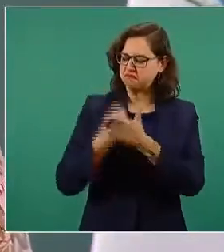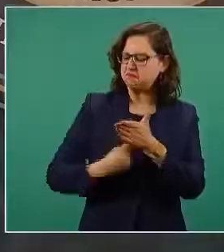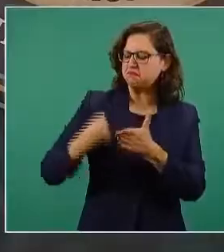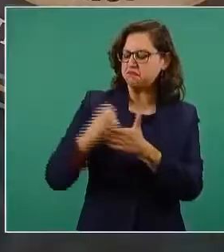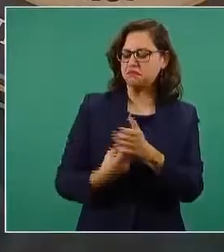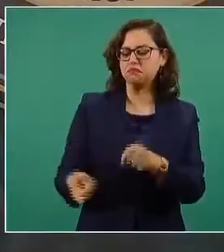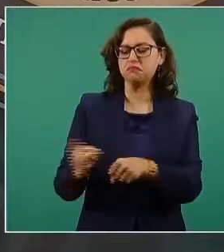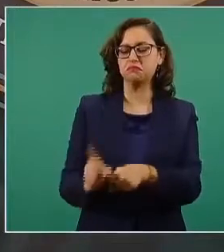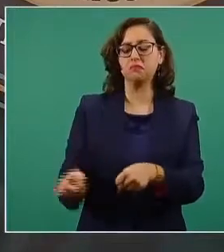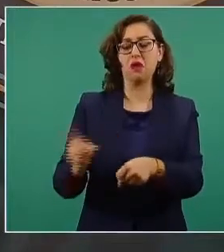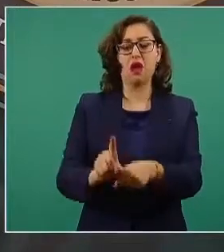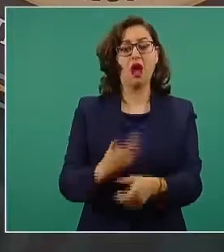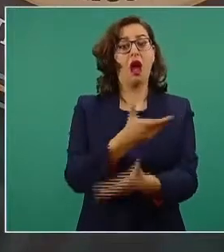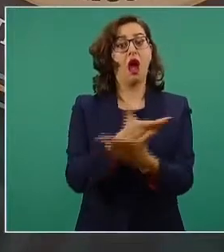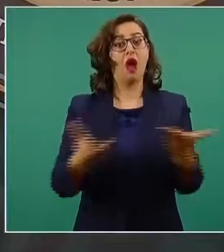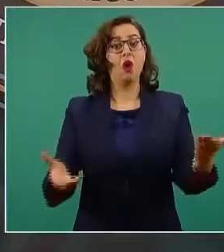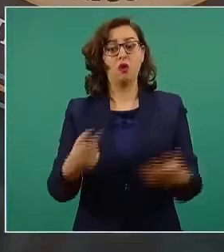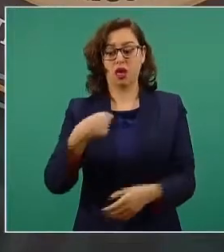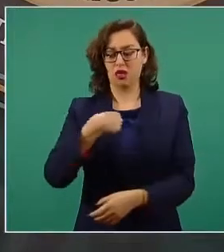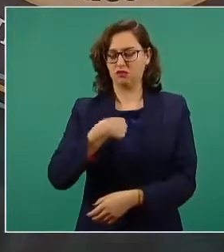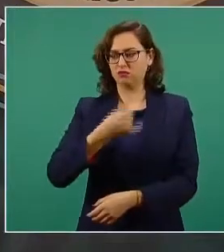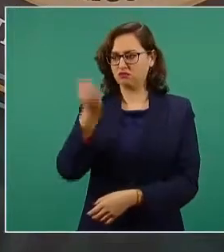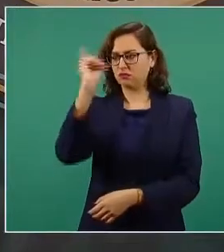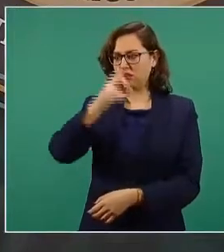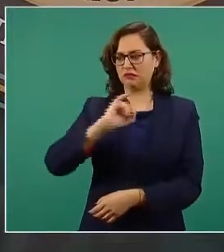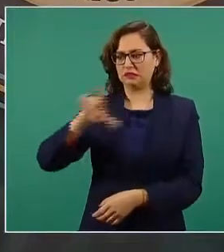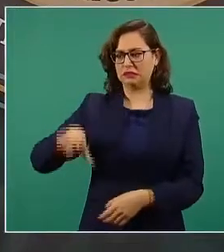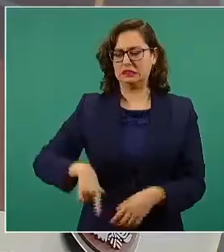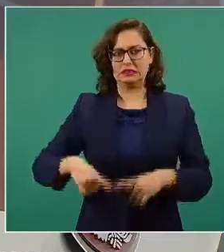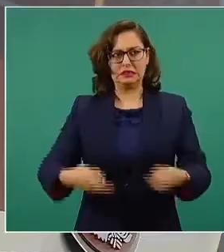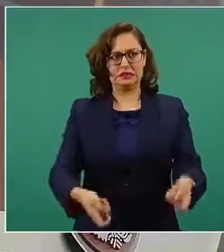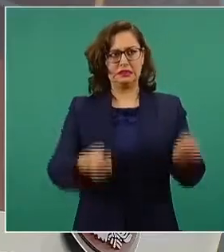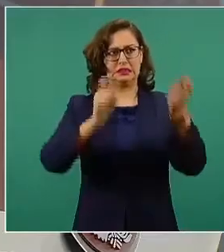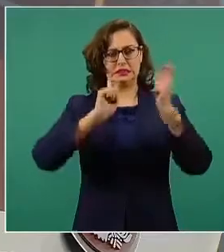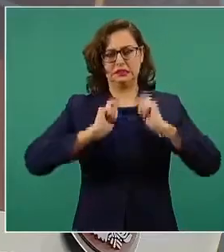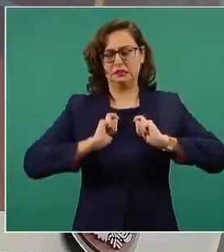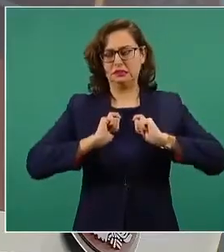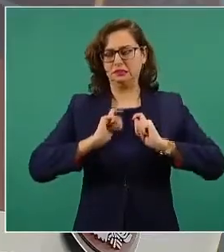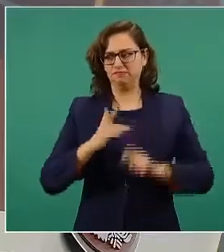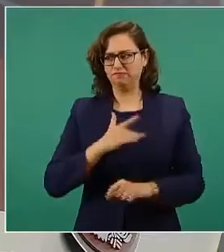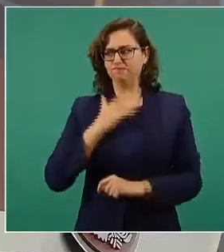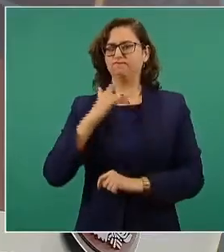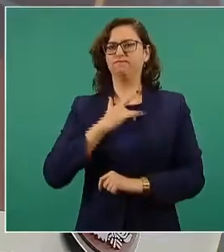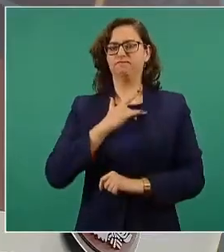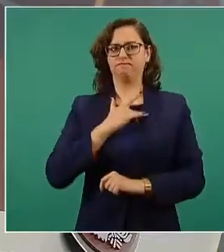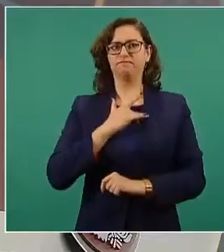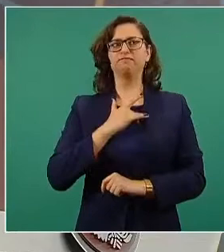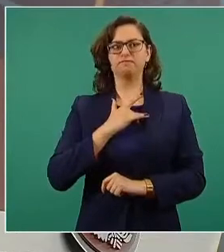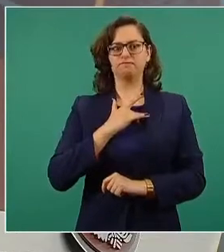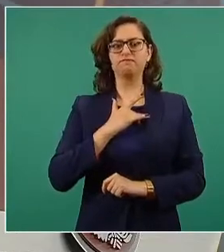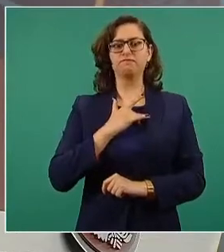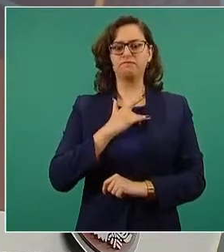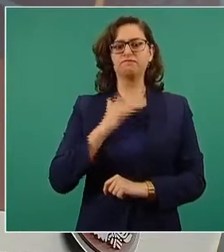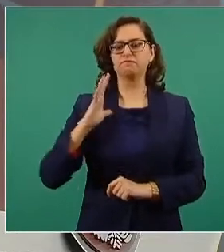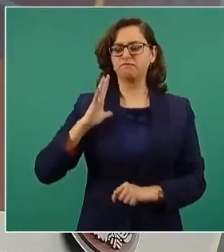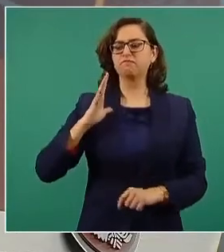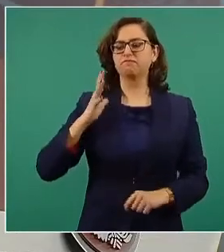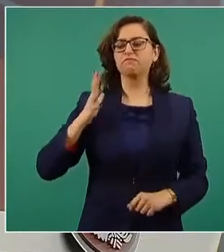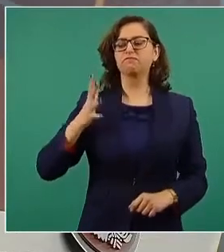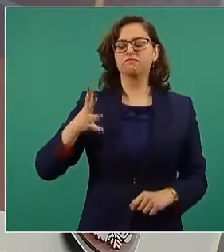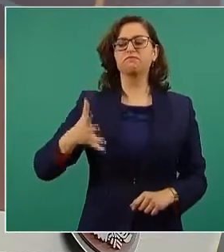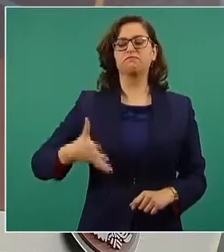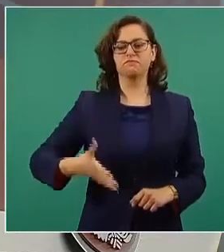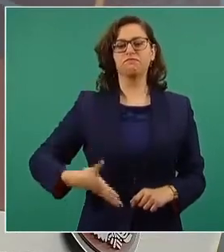pretendo más que estar a la altura de este pueblo milenario, que cada día nos hace sentir más y más